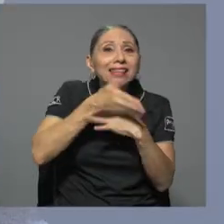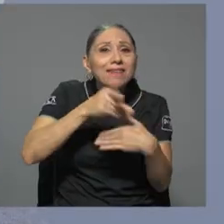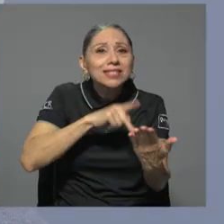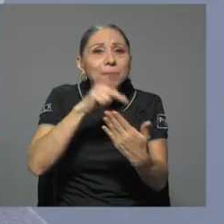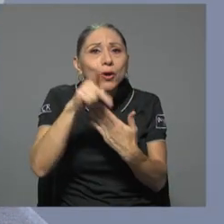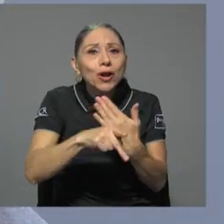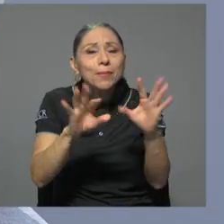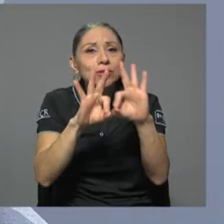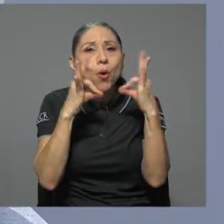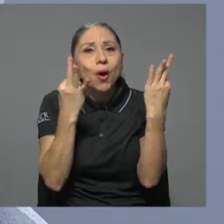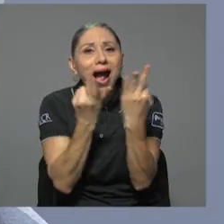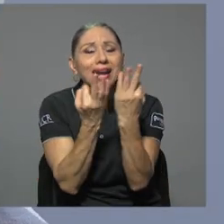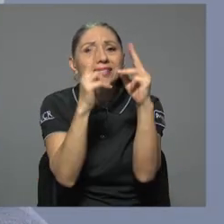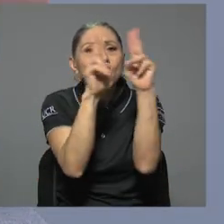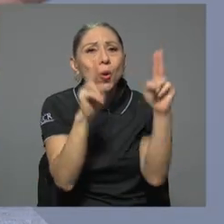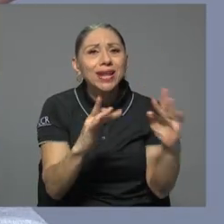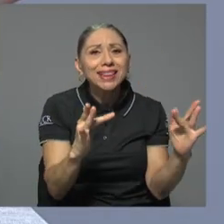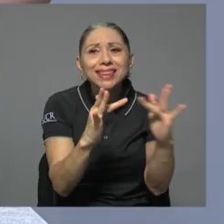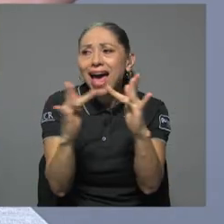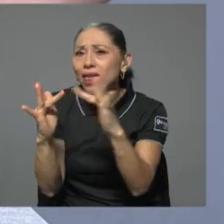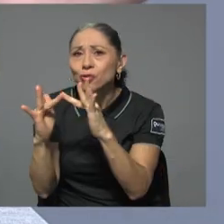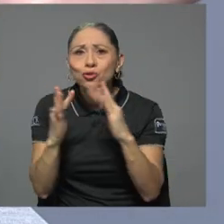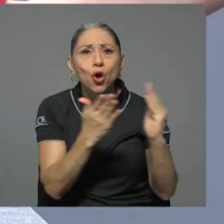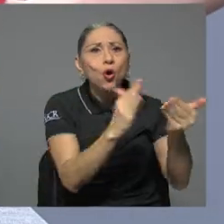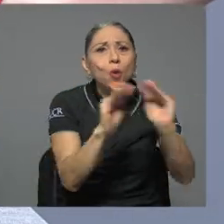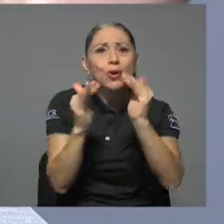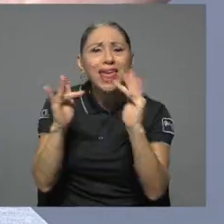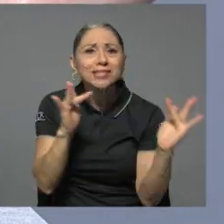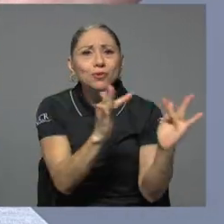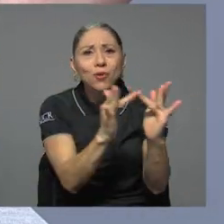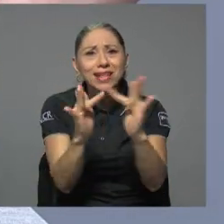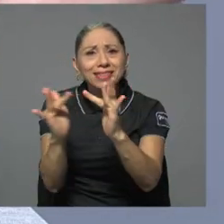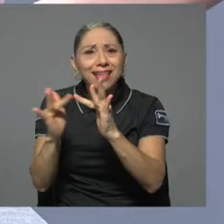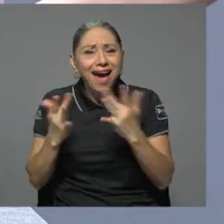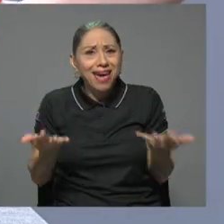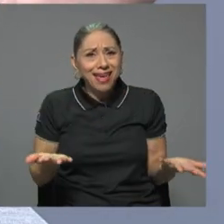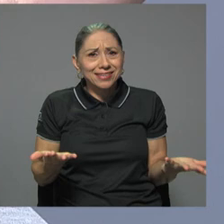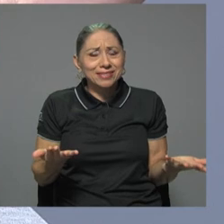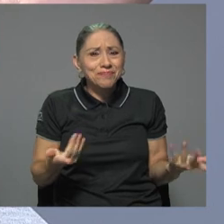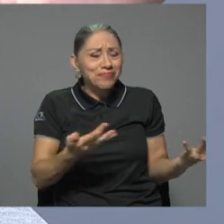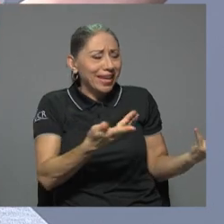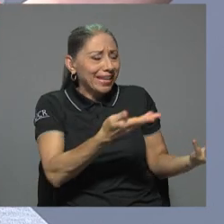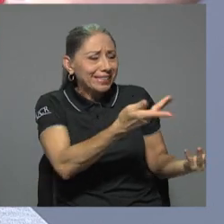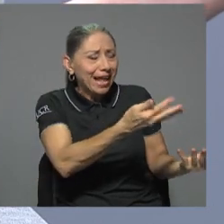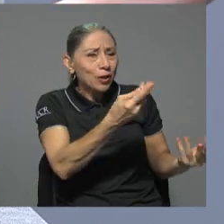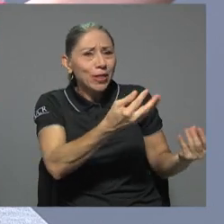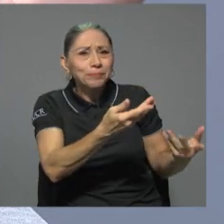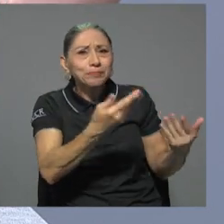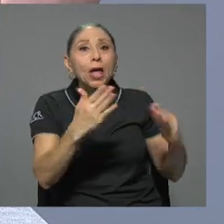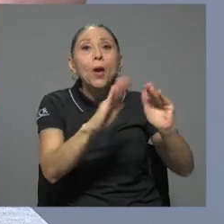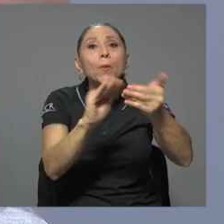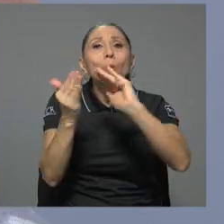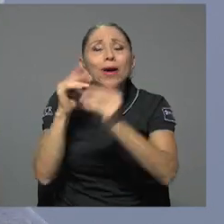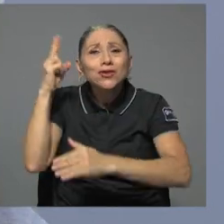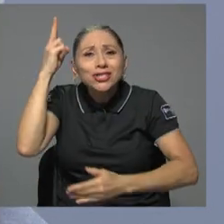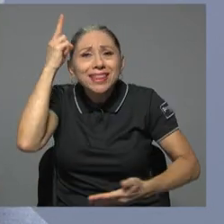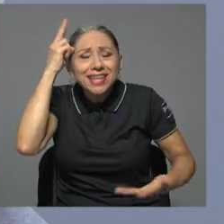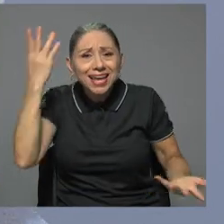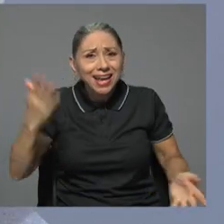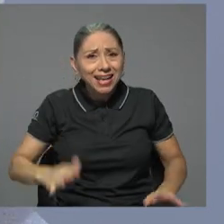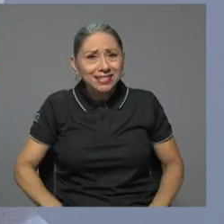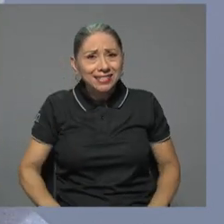en las comunidades conectadas la está los pueblos indígenas